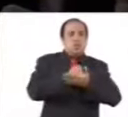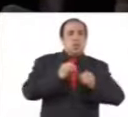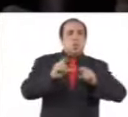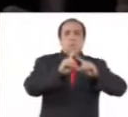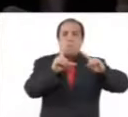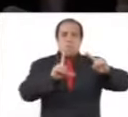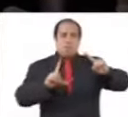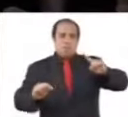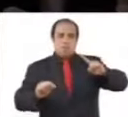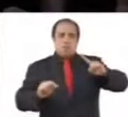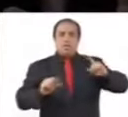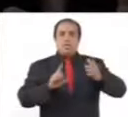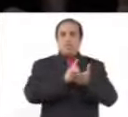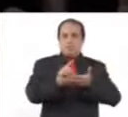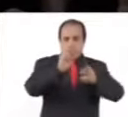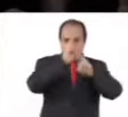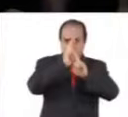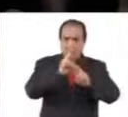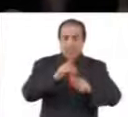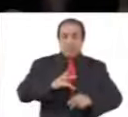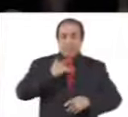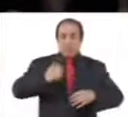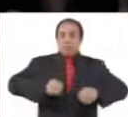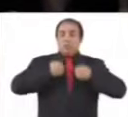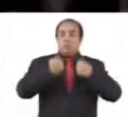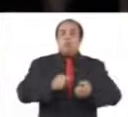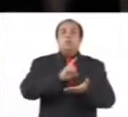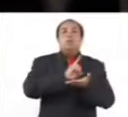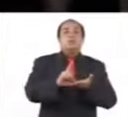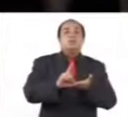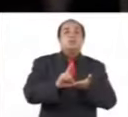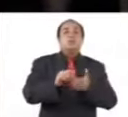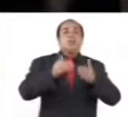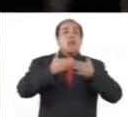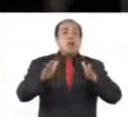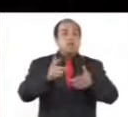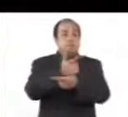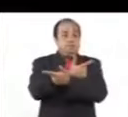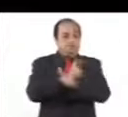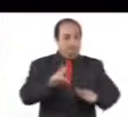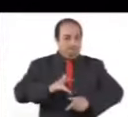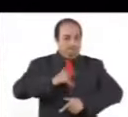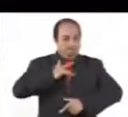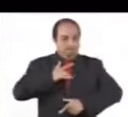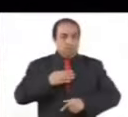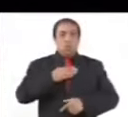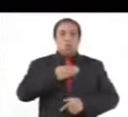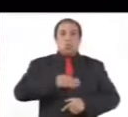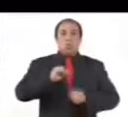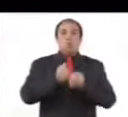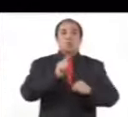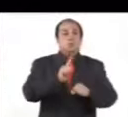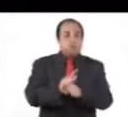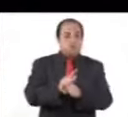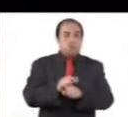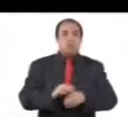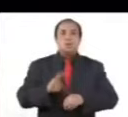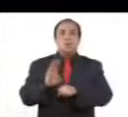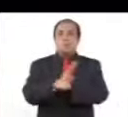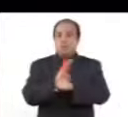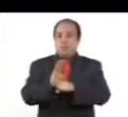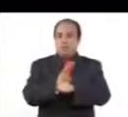derechos, porque estamos convencidos que los derechos crean libertades, justicia social,